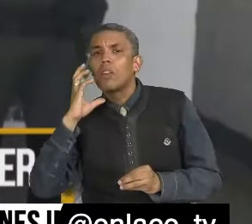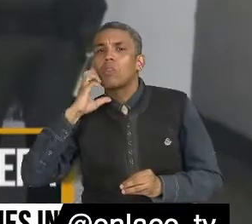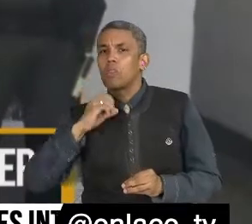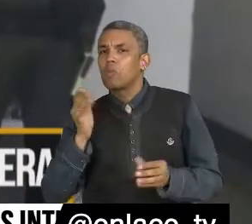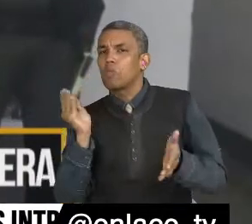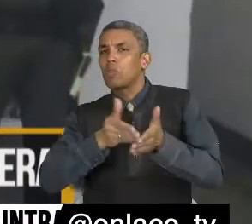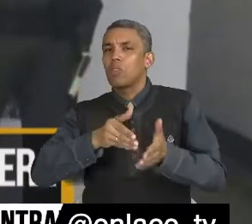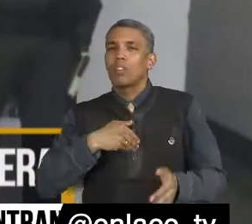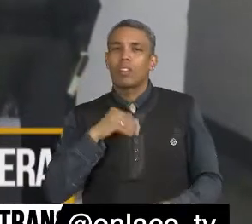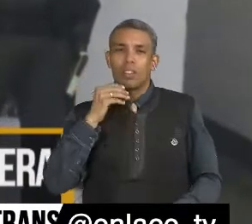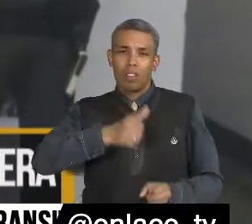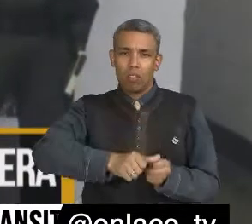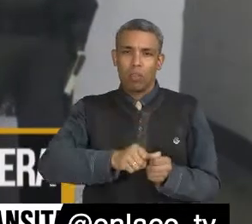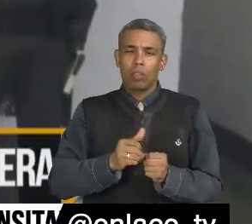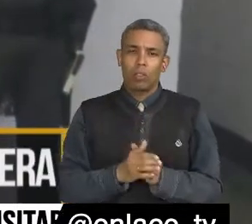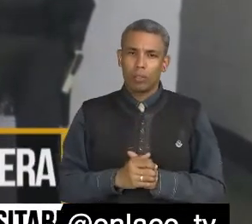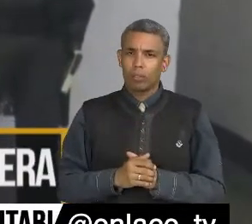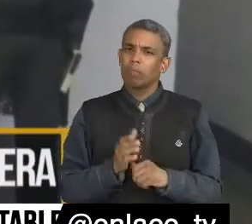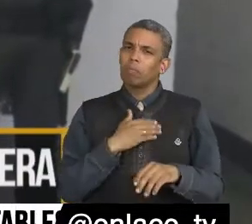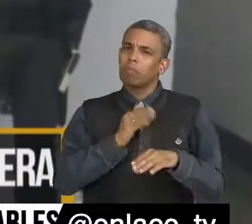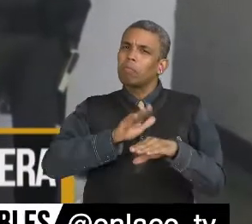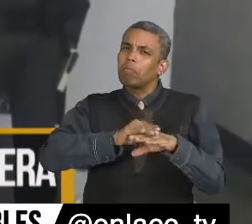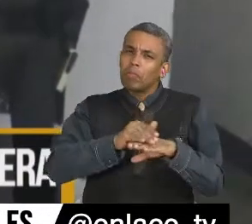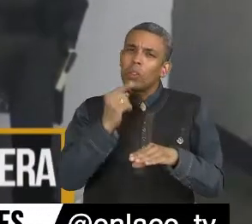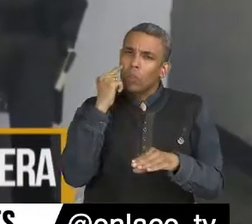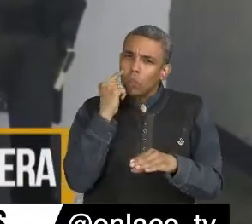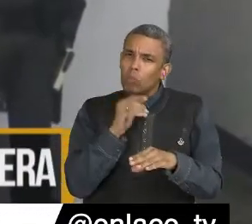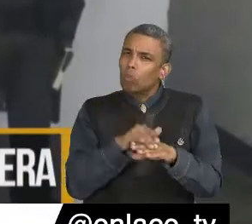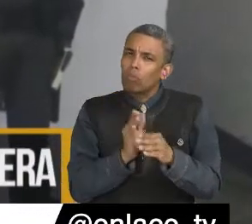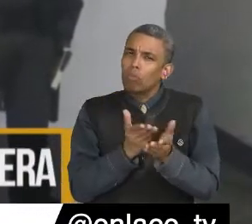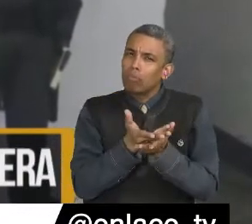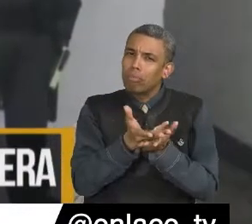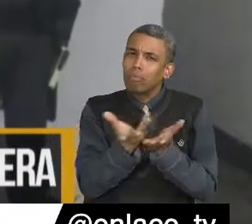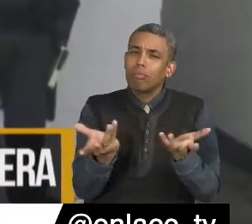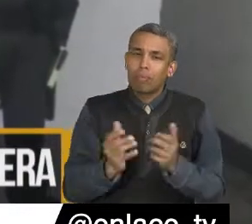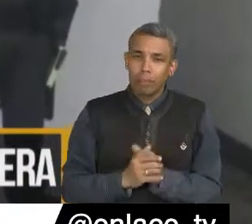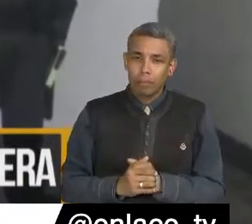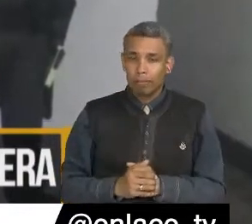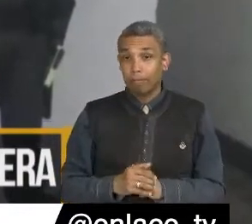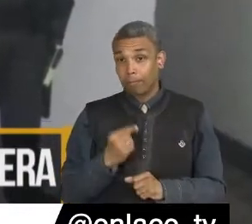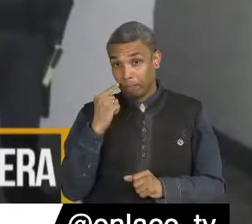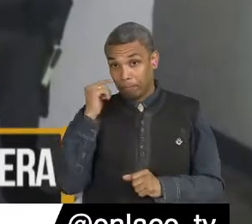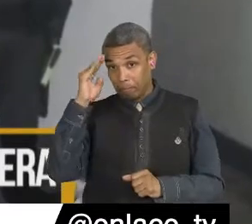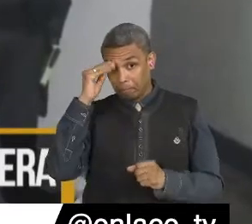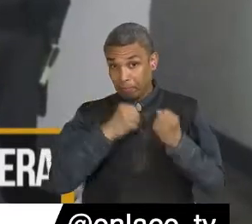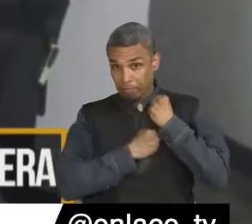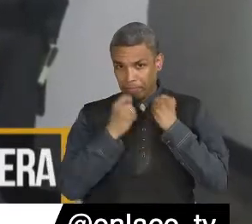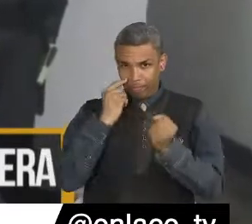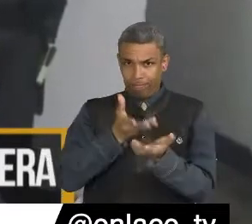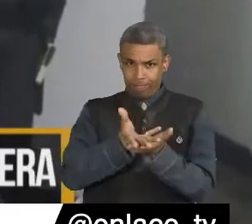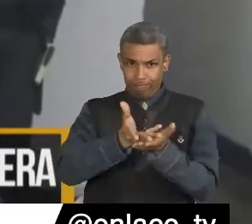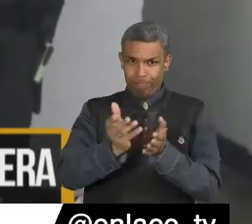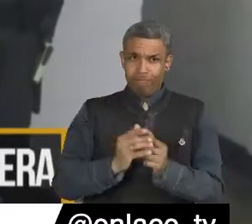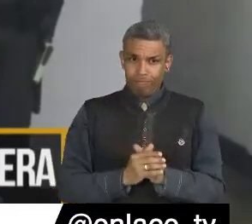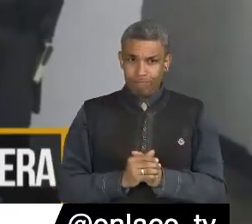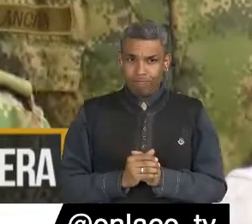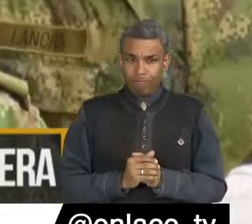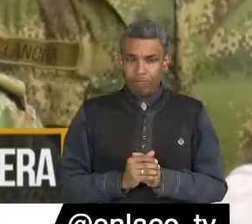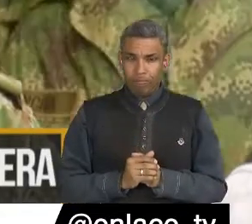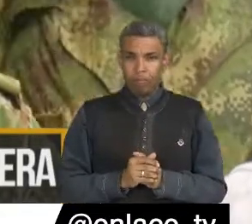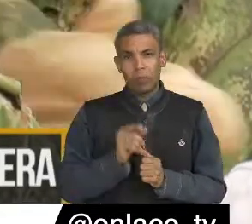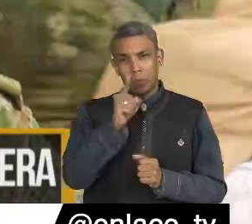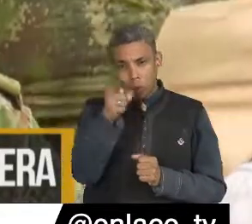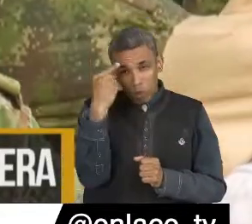ustedes precisamente a los ciudadanos que incurran este tipo de delitos? Primero que todo, pues las personas que realizan estas actividades, por